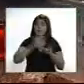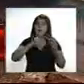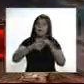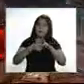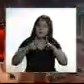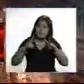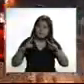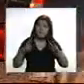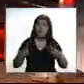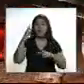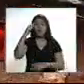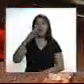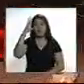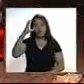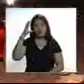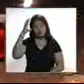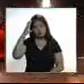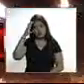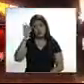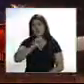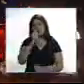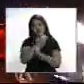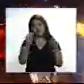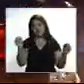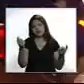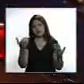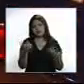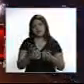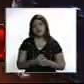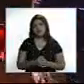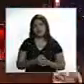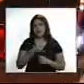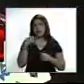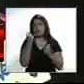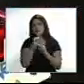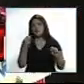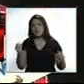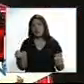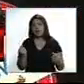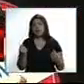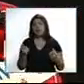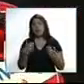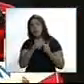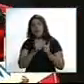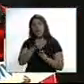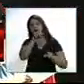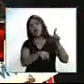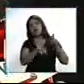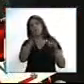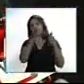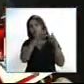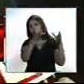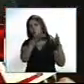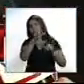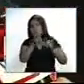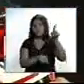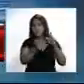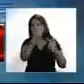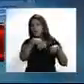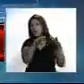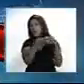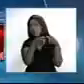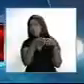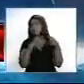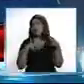respeto, con consideración. No podemos caer en las provocaciones que algunos grupos quieren generar